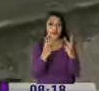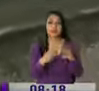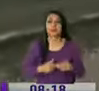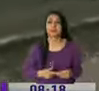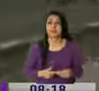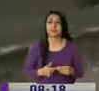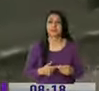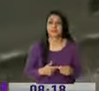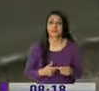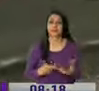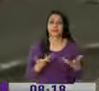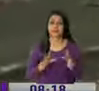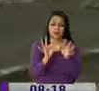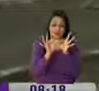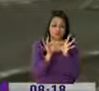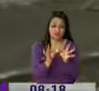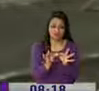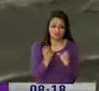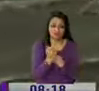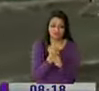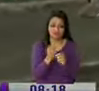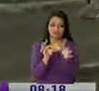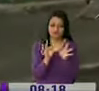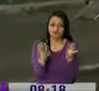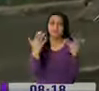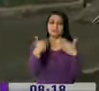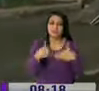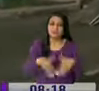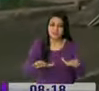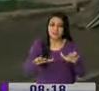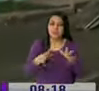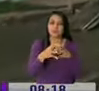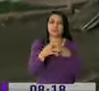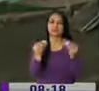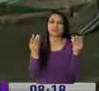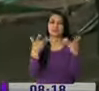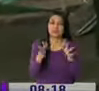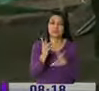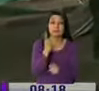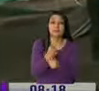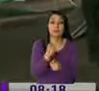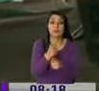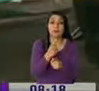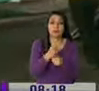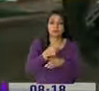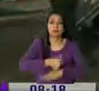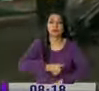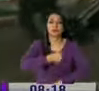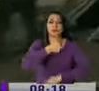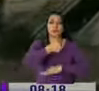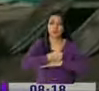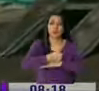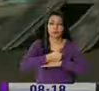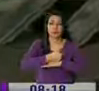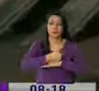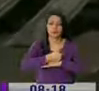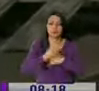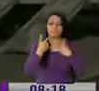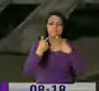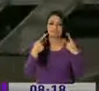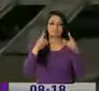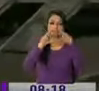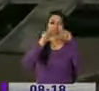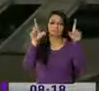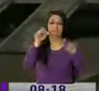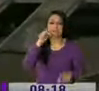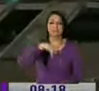se están realizando ya los trabajos, se está realizando la solución y para eso vamos a hablar con las autoridades, primero con la empresa de agua potable